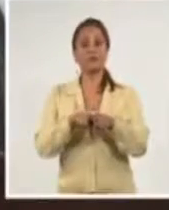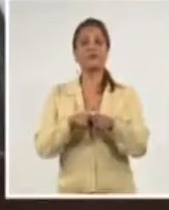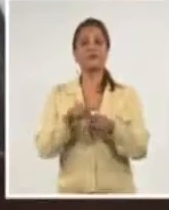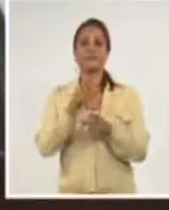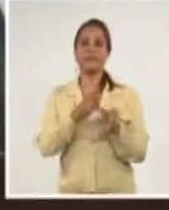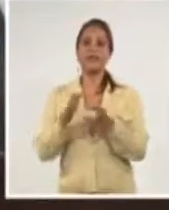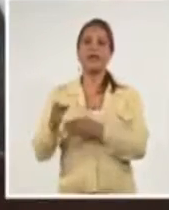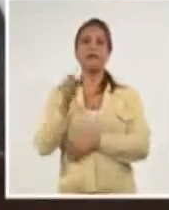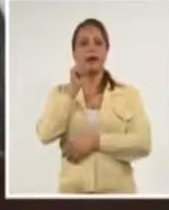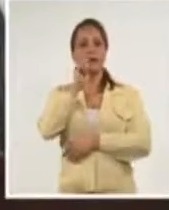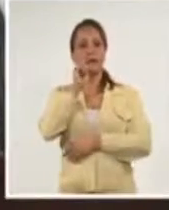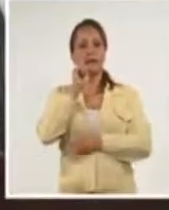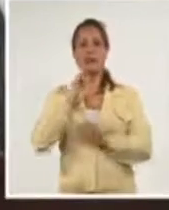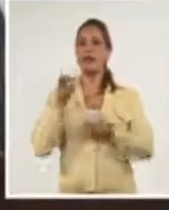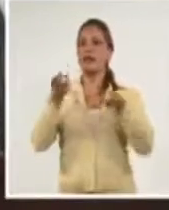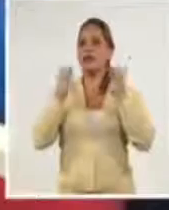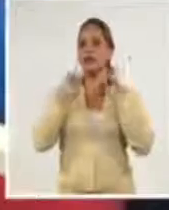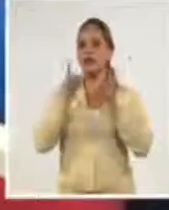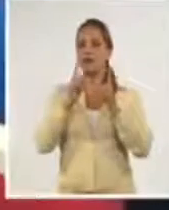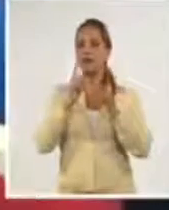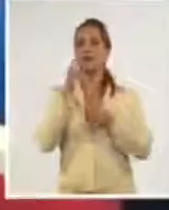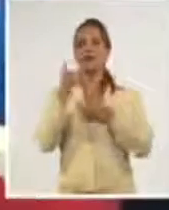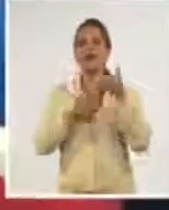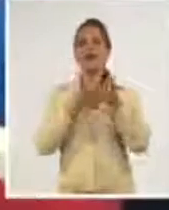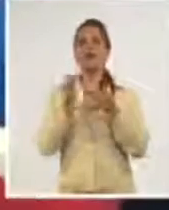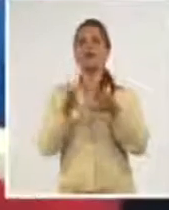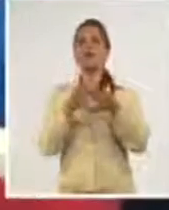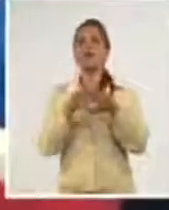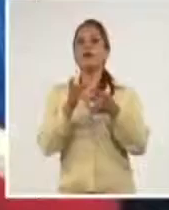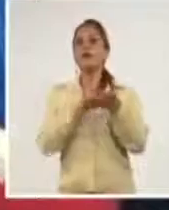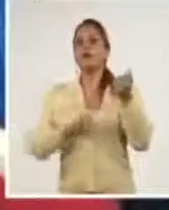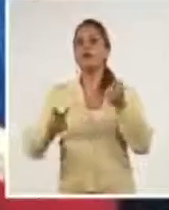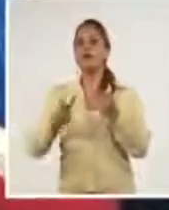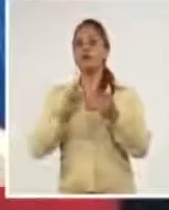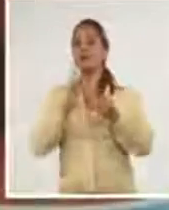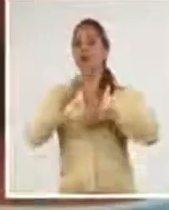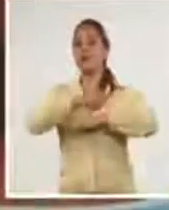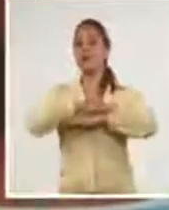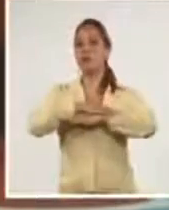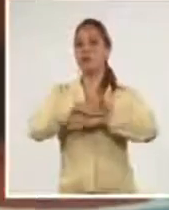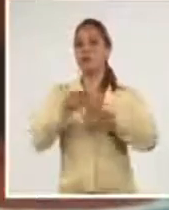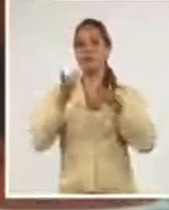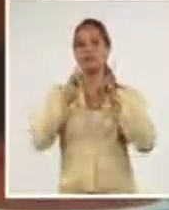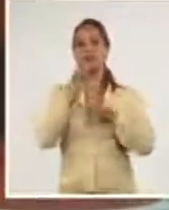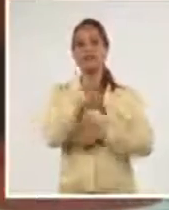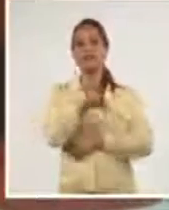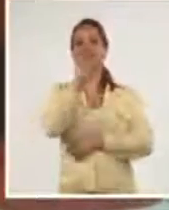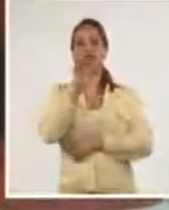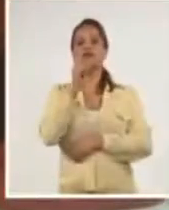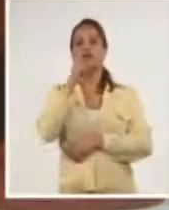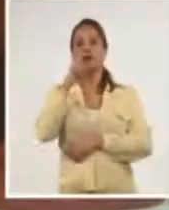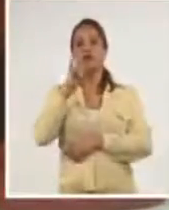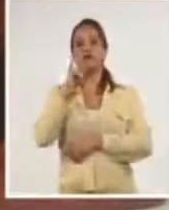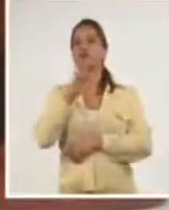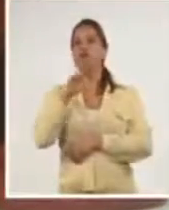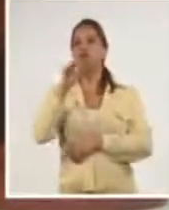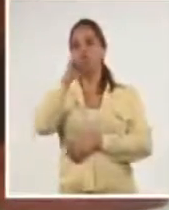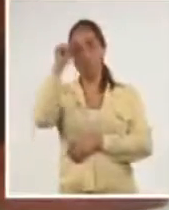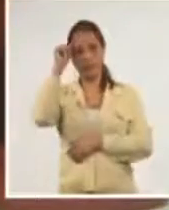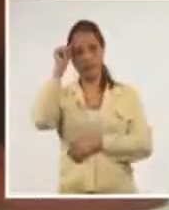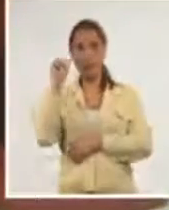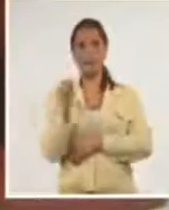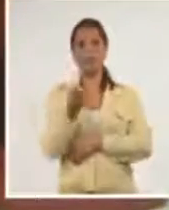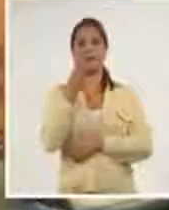se procedió a la elección del Comité Municipal y el Buró Ejecutivo, donde quedó seleccionada Nuris Dailín González Pereda como